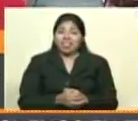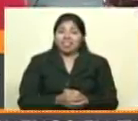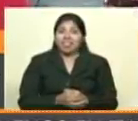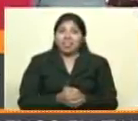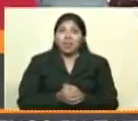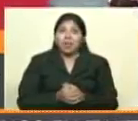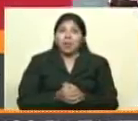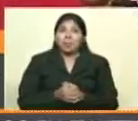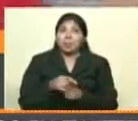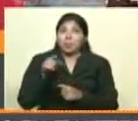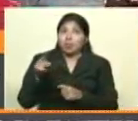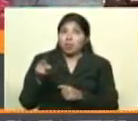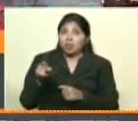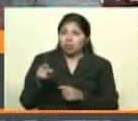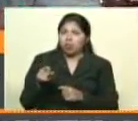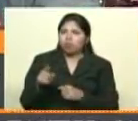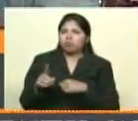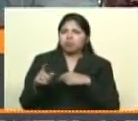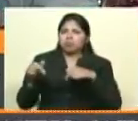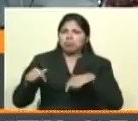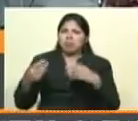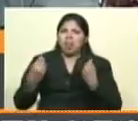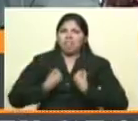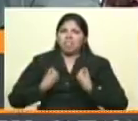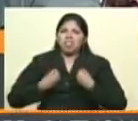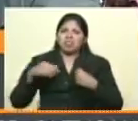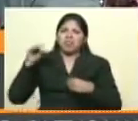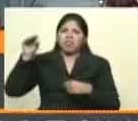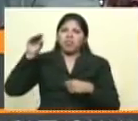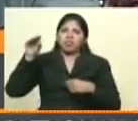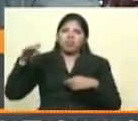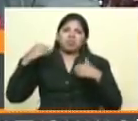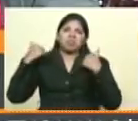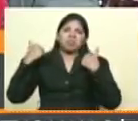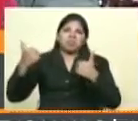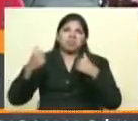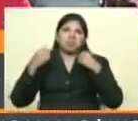a ti te vienen grandes cosas en esta vida, Ramos Alup. Le dijo: